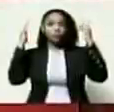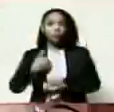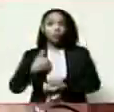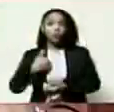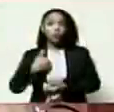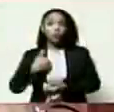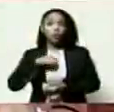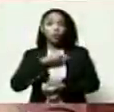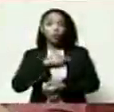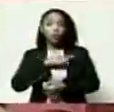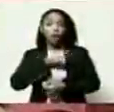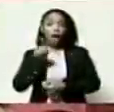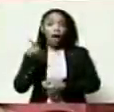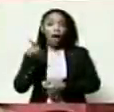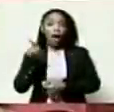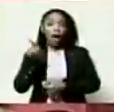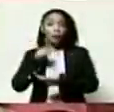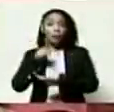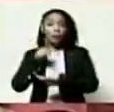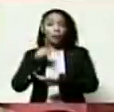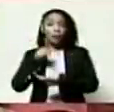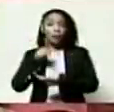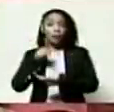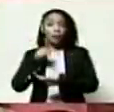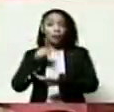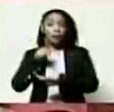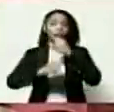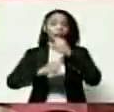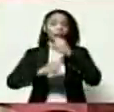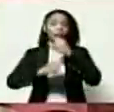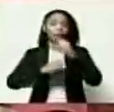Nosotros allí, la presencia